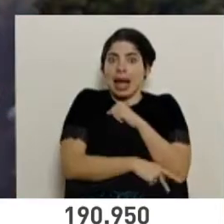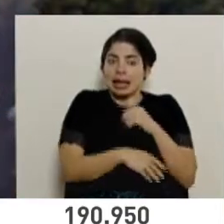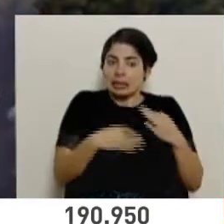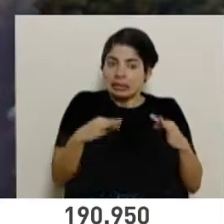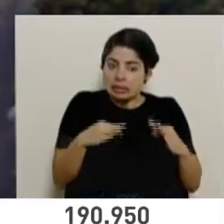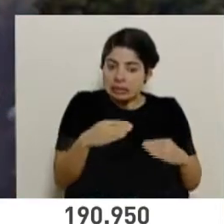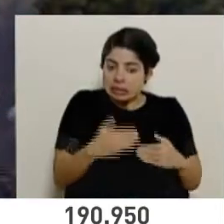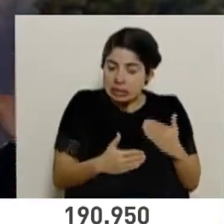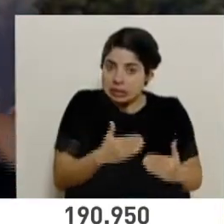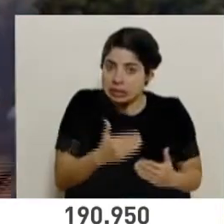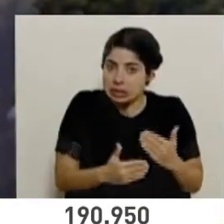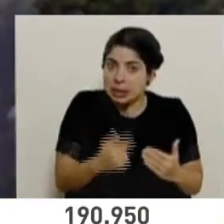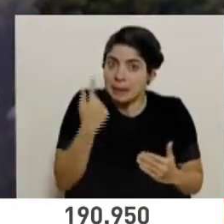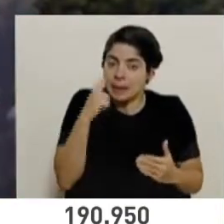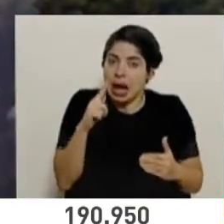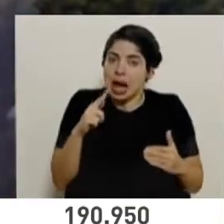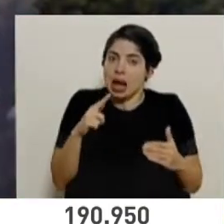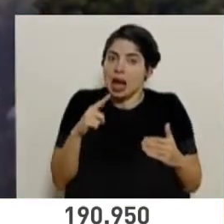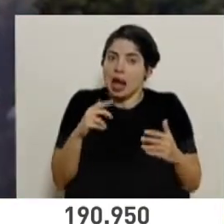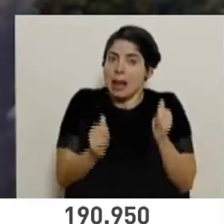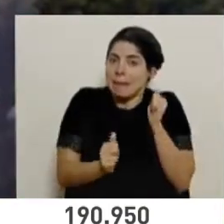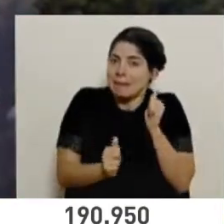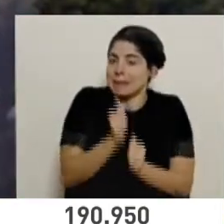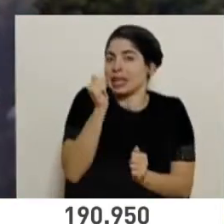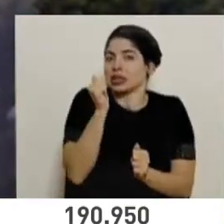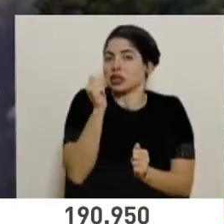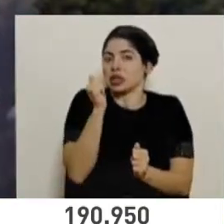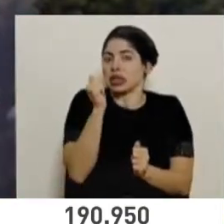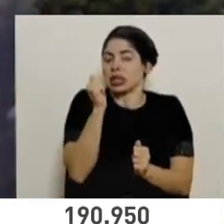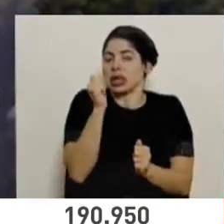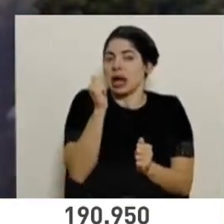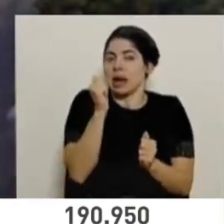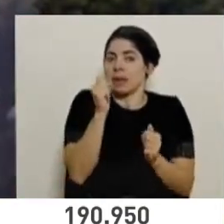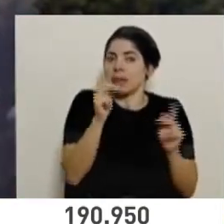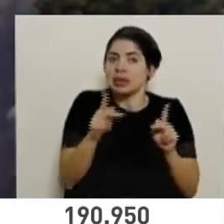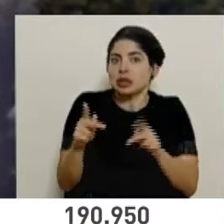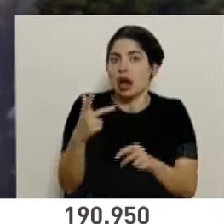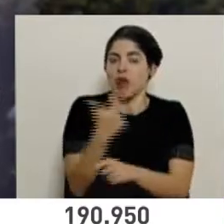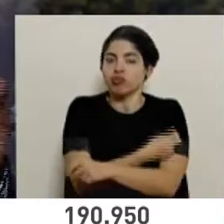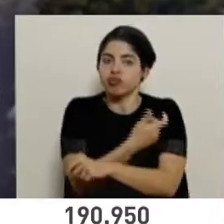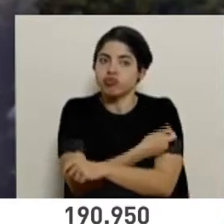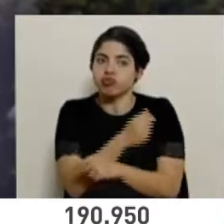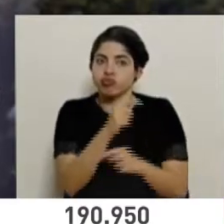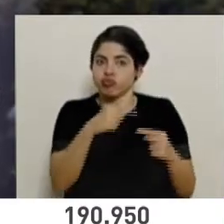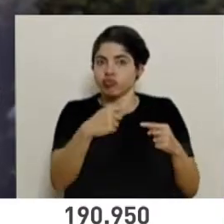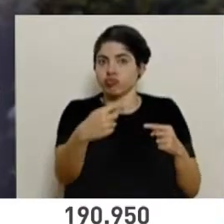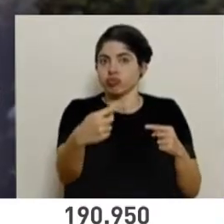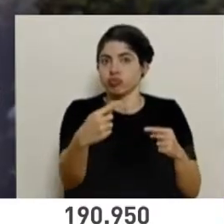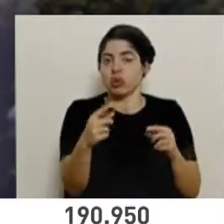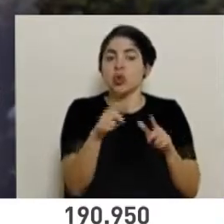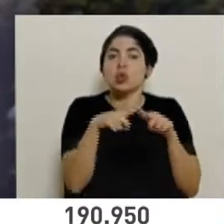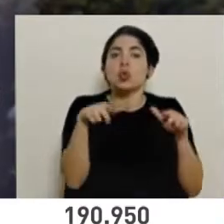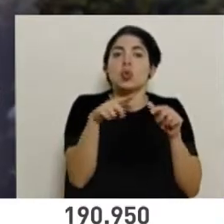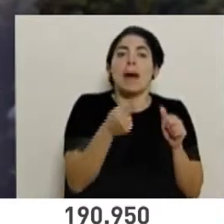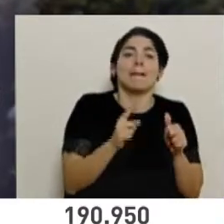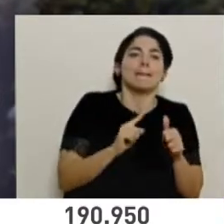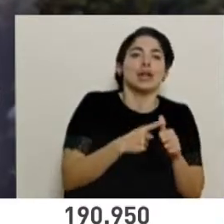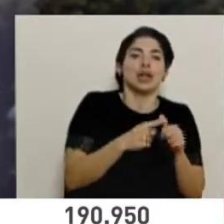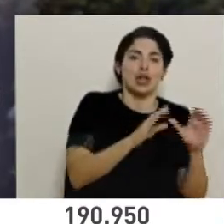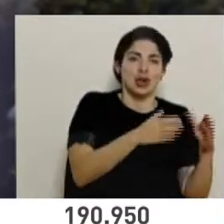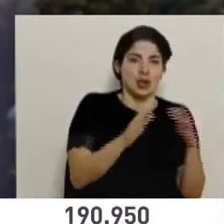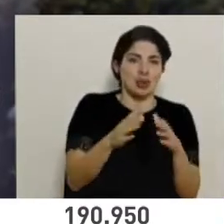tratando de alcanzar la mayor cantidad de personas en los segmentos prioritarios etarios,